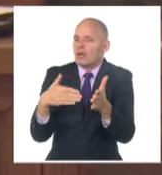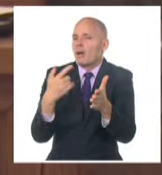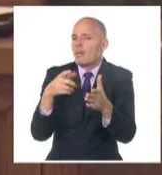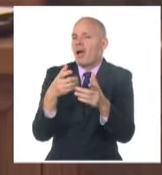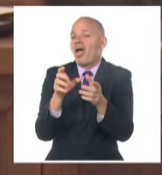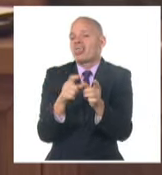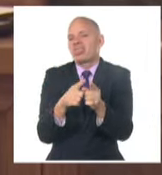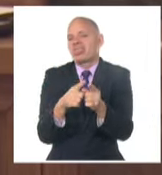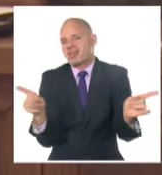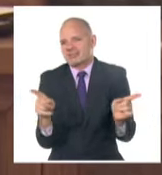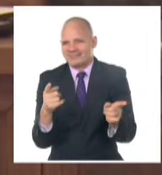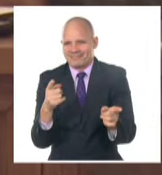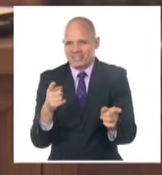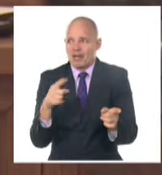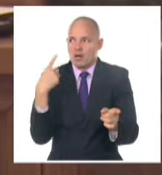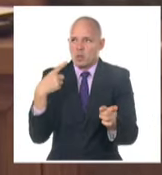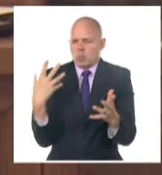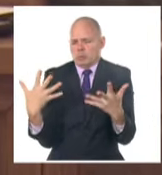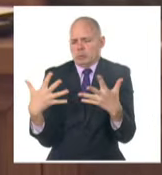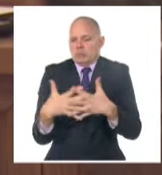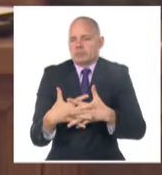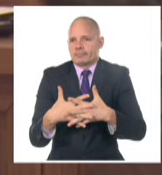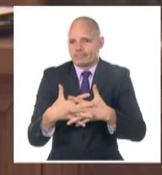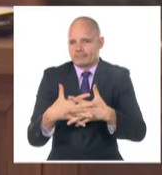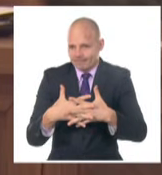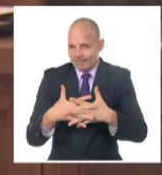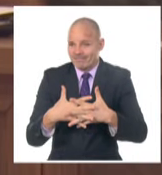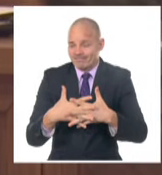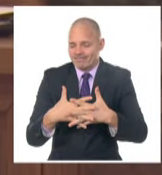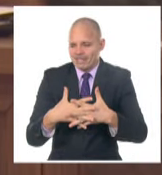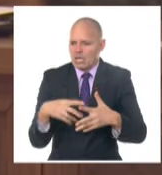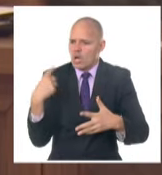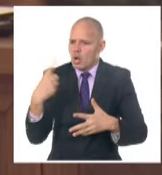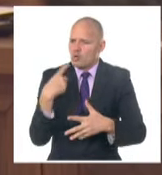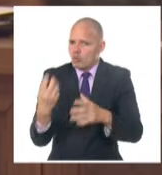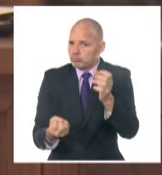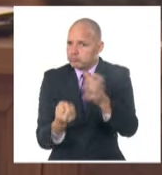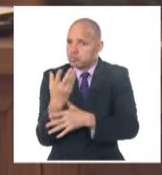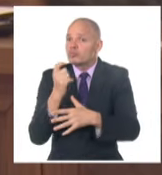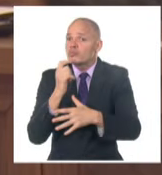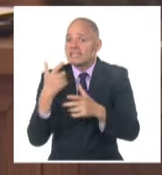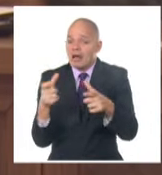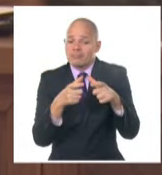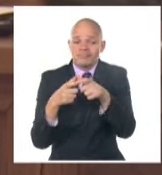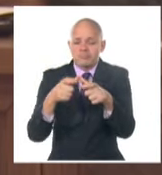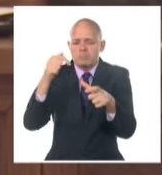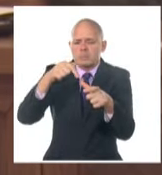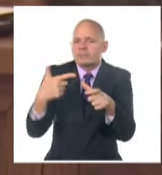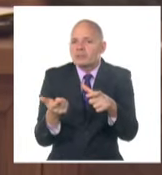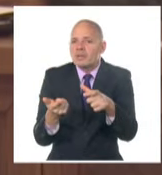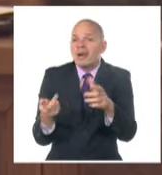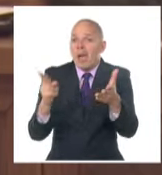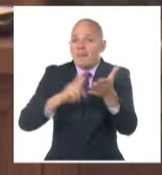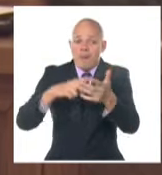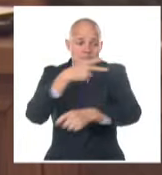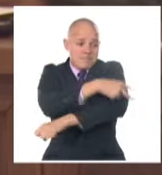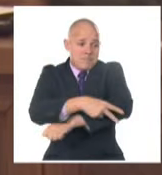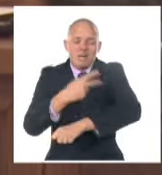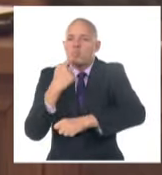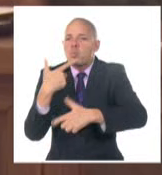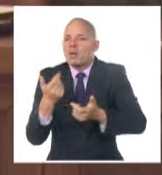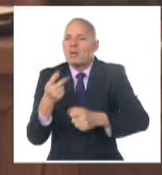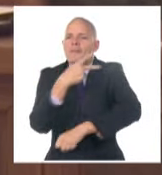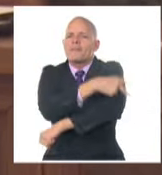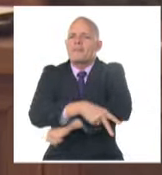Construimos el principal foro de concertación política de los países del sur en defensa de la paz,